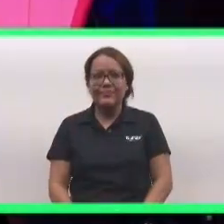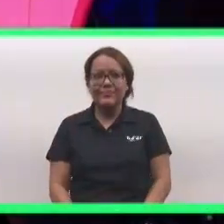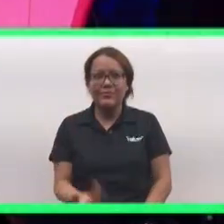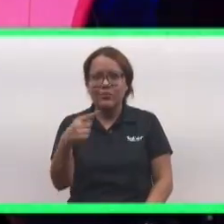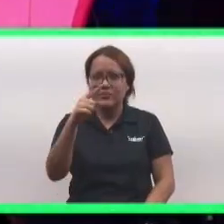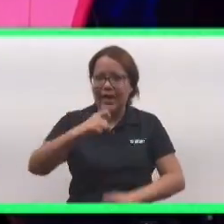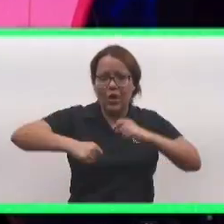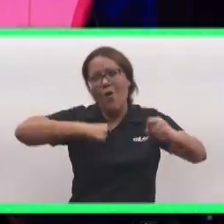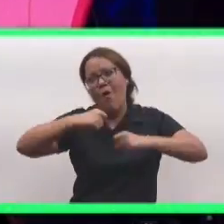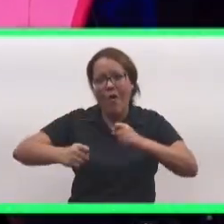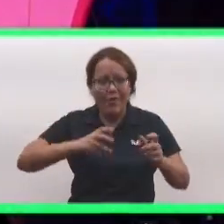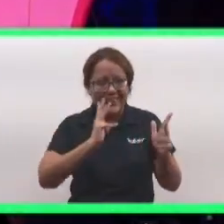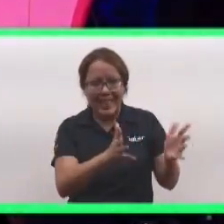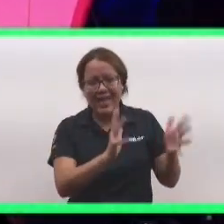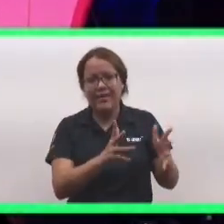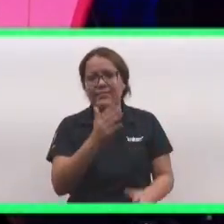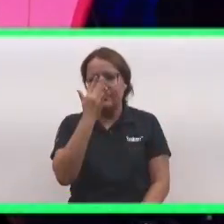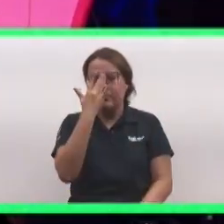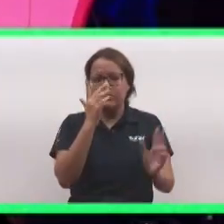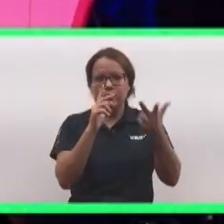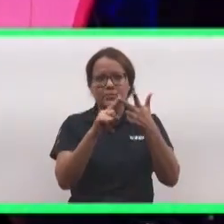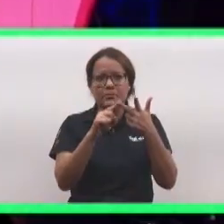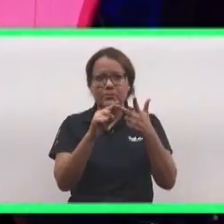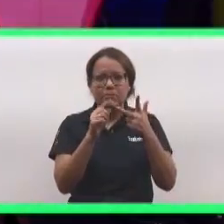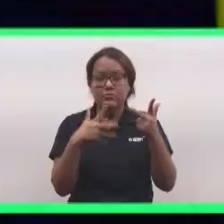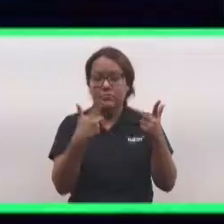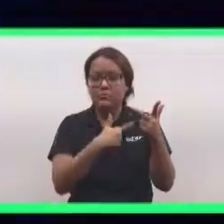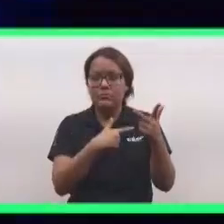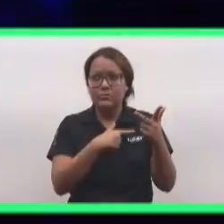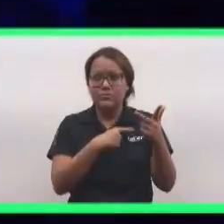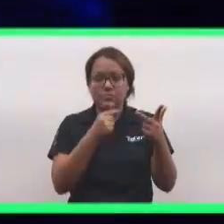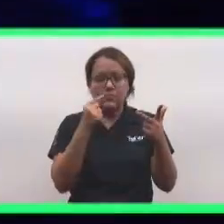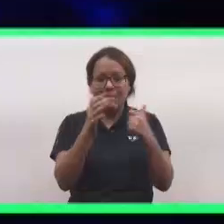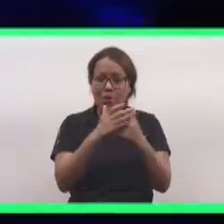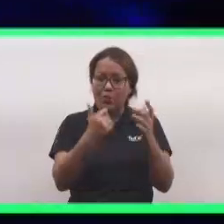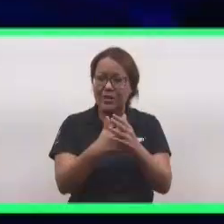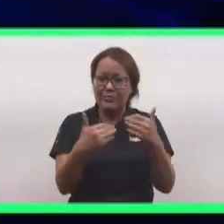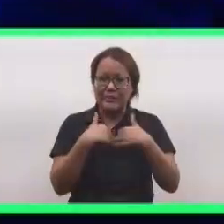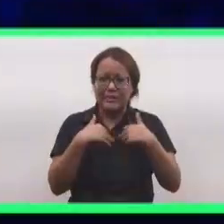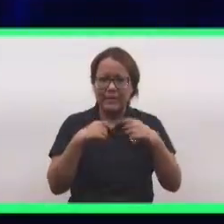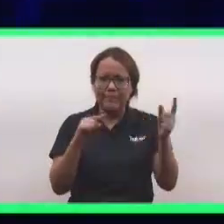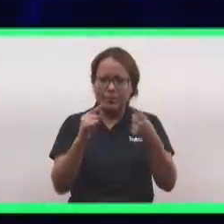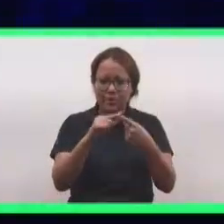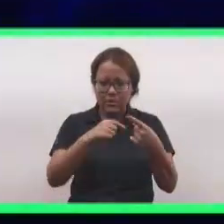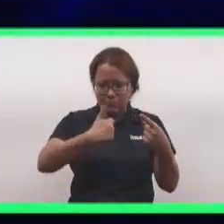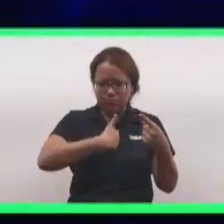¡Corra! En tercer lugar, podemos decir que cuando estemos en el desierto, después de hablar con nuestro